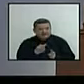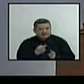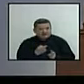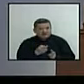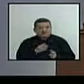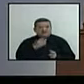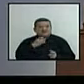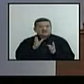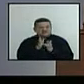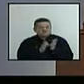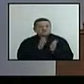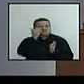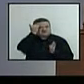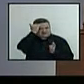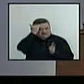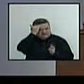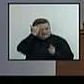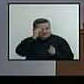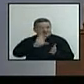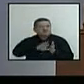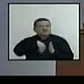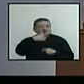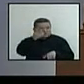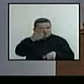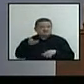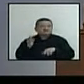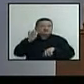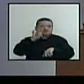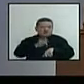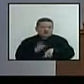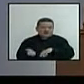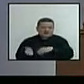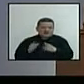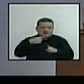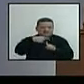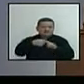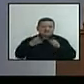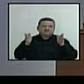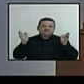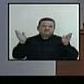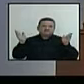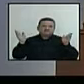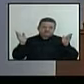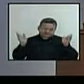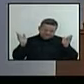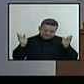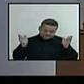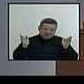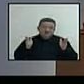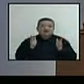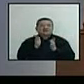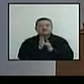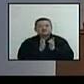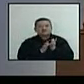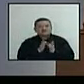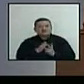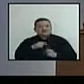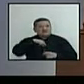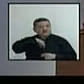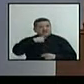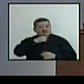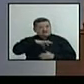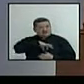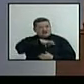morir. Y por eso dice: ahora mi alma está agitada, ¿y qué diré?